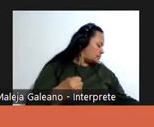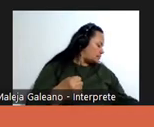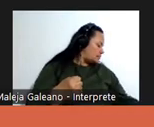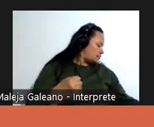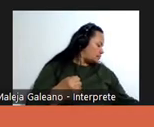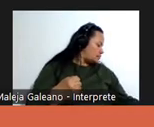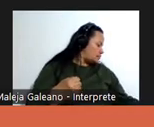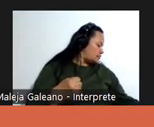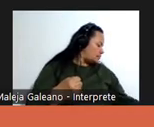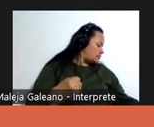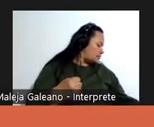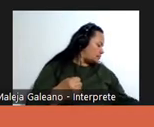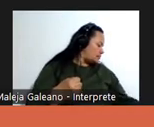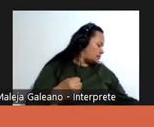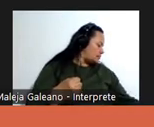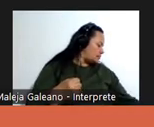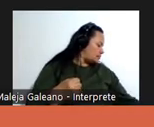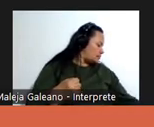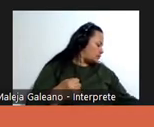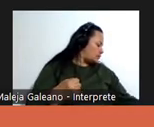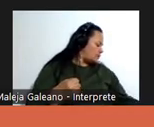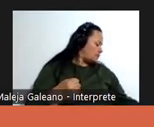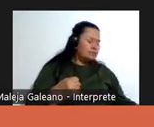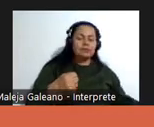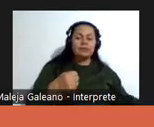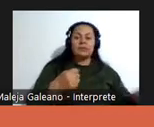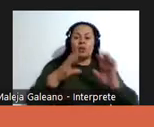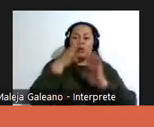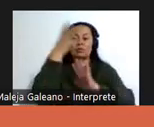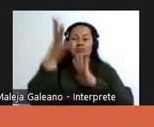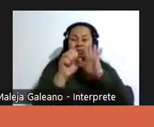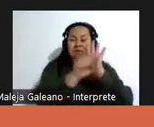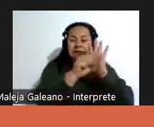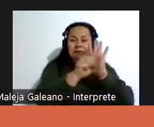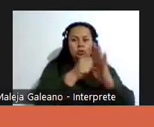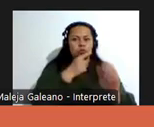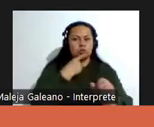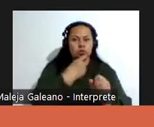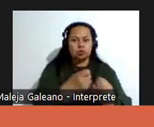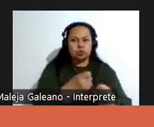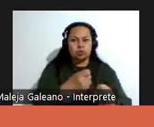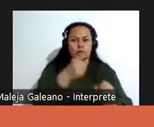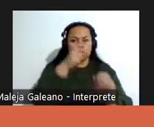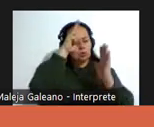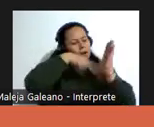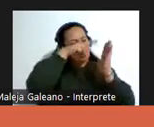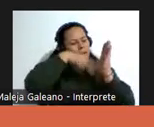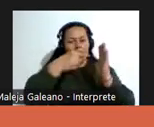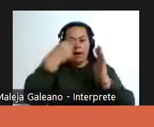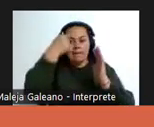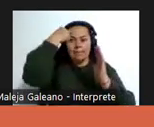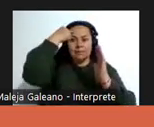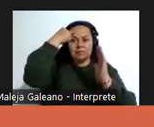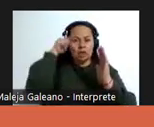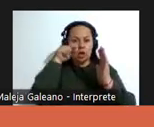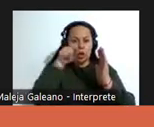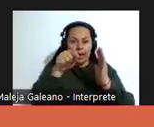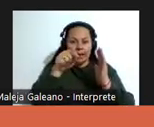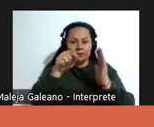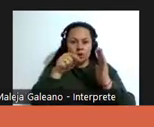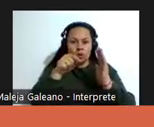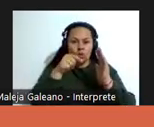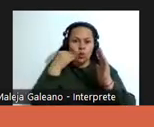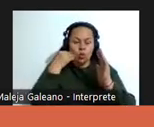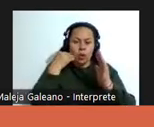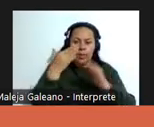el ejercicio de leer un símbolo es tan difícil. Entonces, pensando en eso, cuando construí este